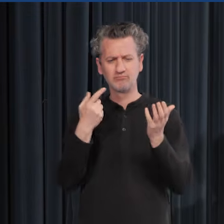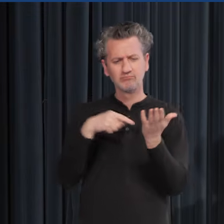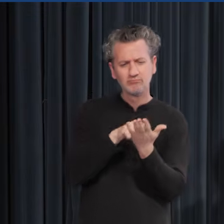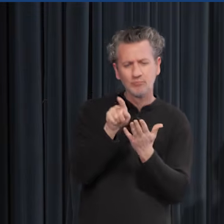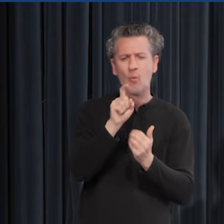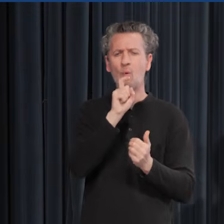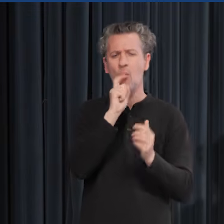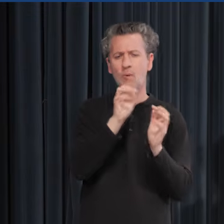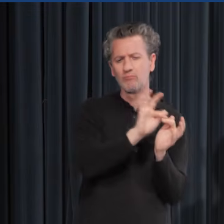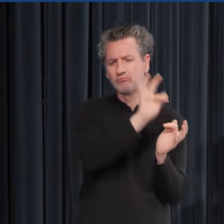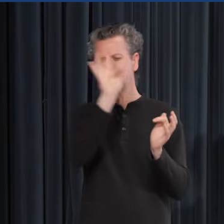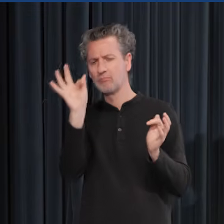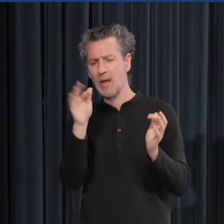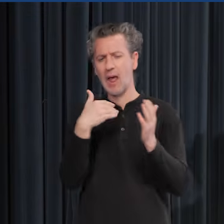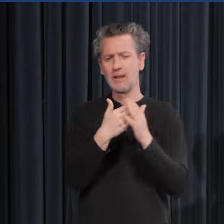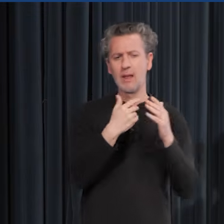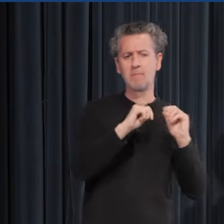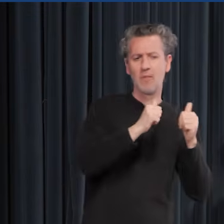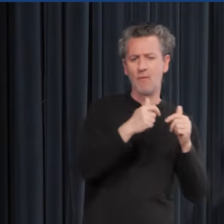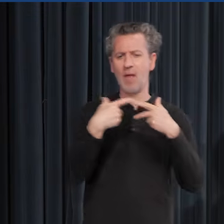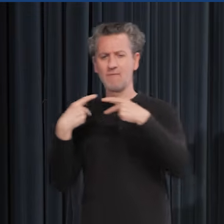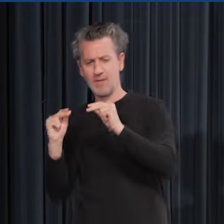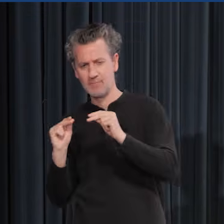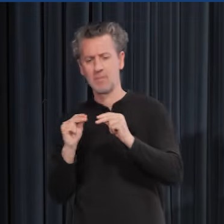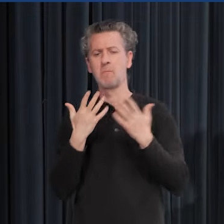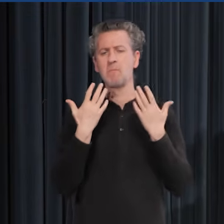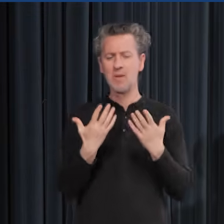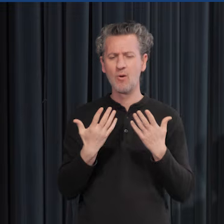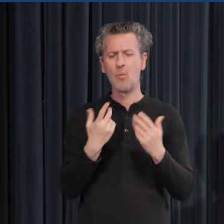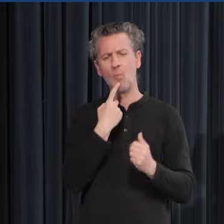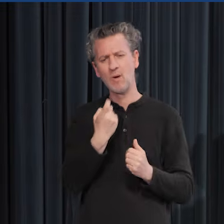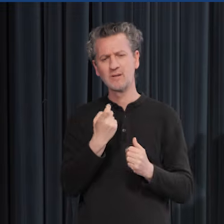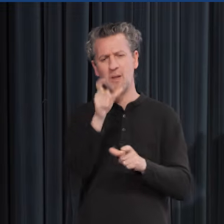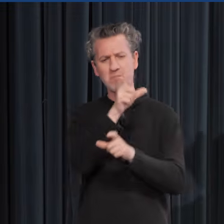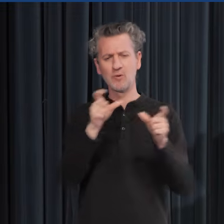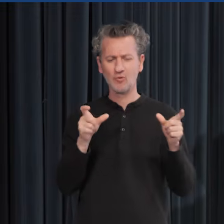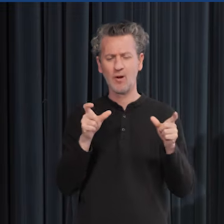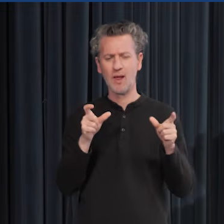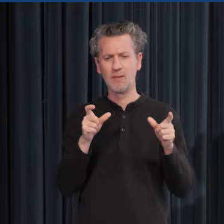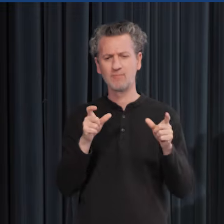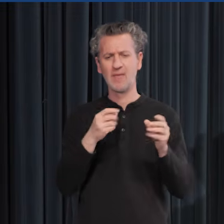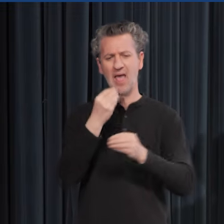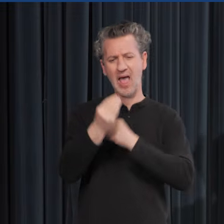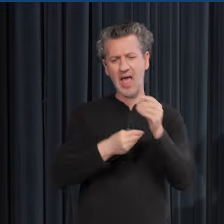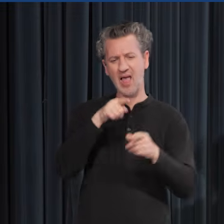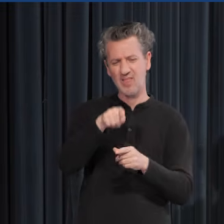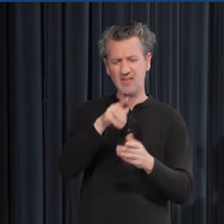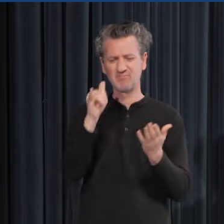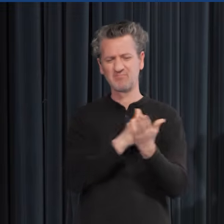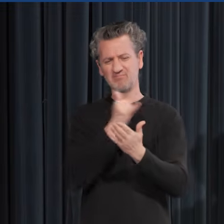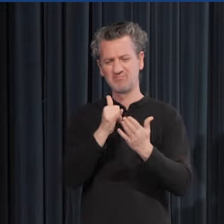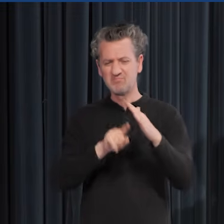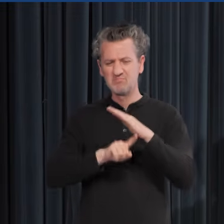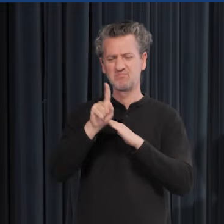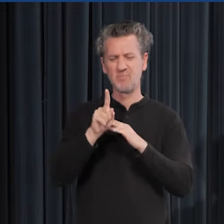desde el inicio hasta el final en metodología BIM, pero todavía nos cuesta que la gente empiece a desarrollar esos módulos formativos. Yo